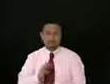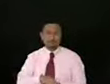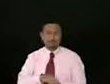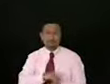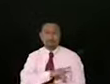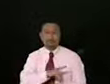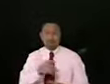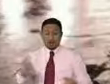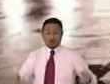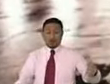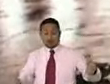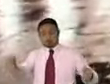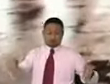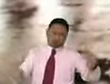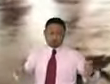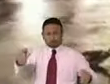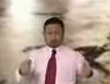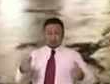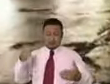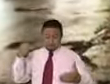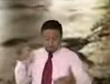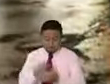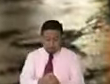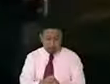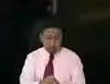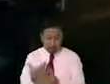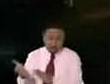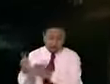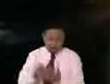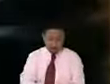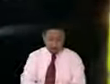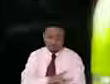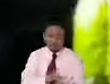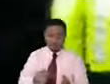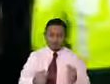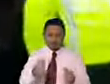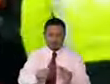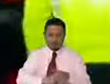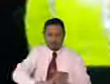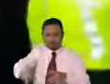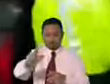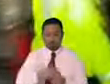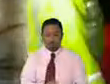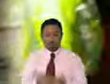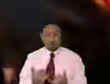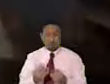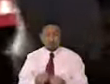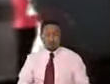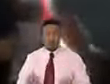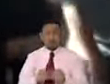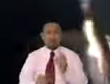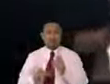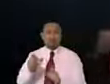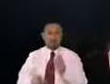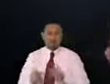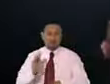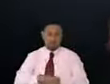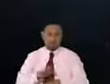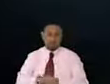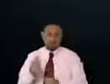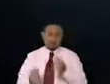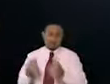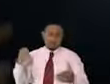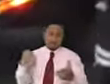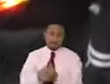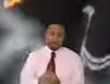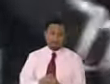los habría embestido y se dio a la fuga. De esta manera continúan aumentando las víctimas por accidente de tránsito en la provincia de